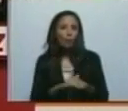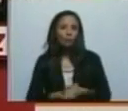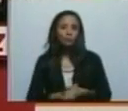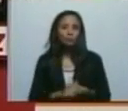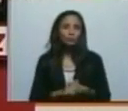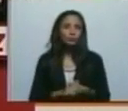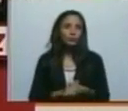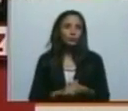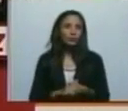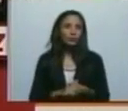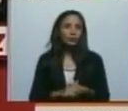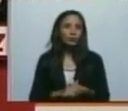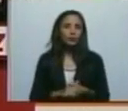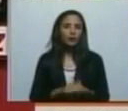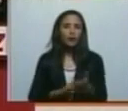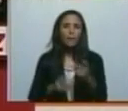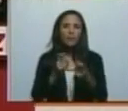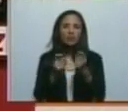Mensajes de texto, ¿no? ¿Cómo se llama eso?